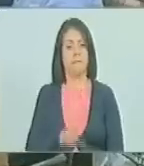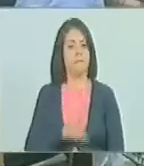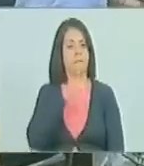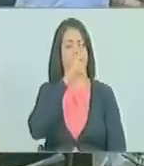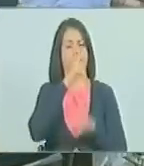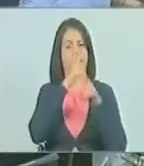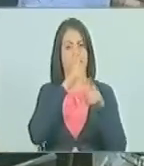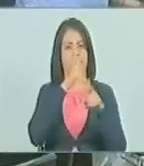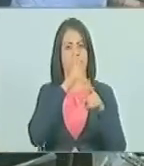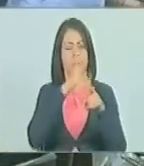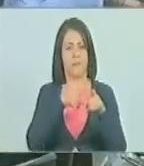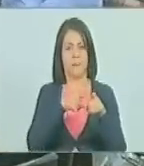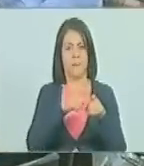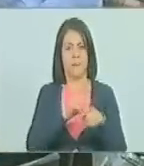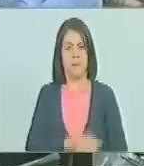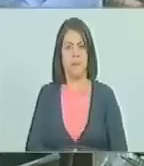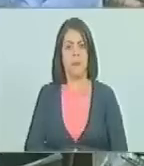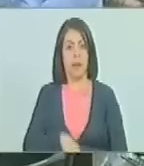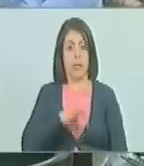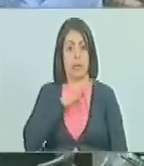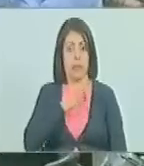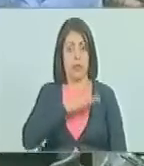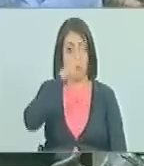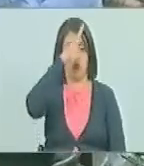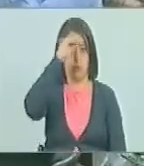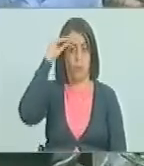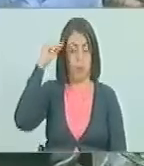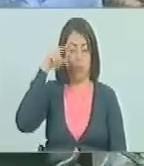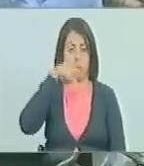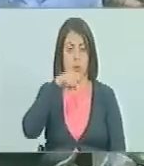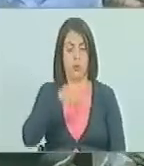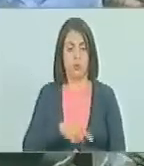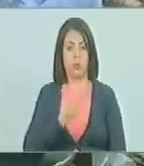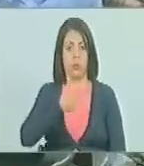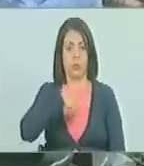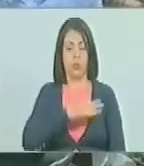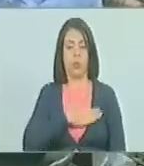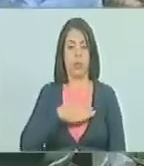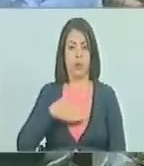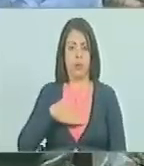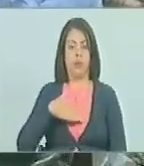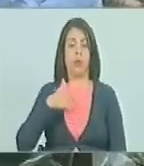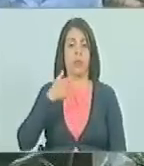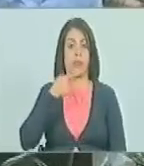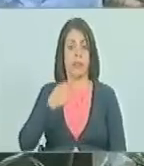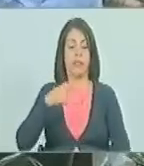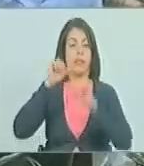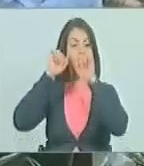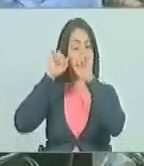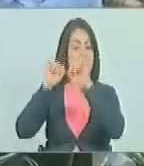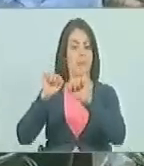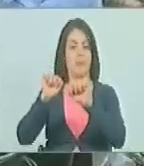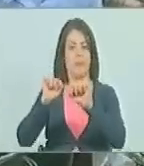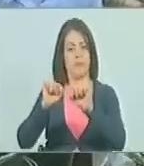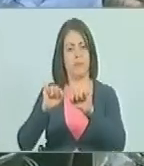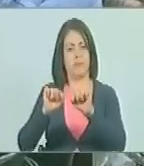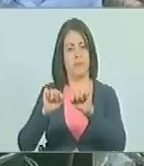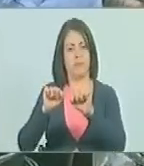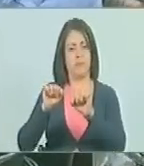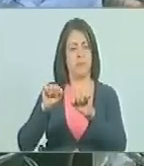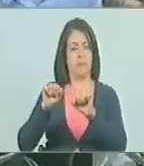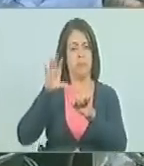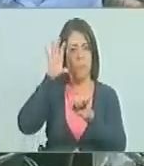nefastas, funestas, del señor Donald Trump, nosotros tenemos que rechazarla como